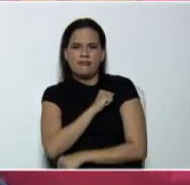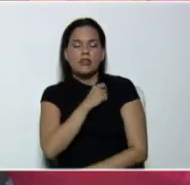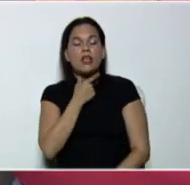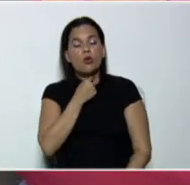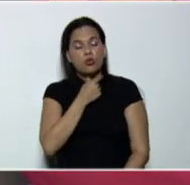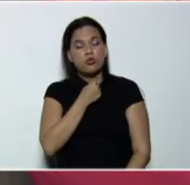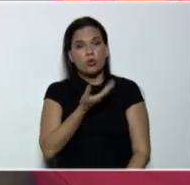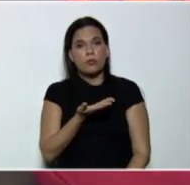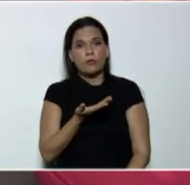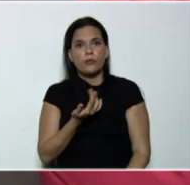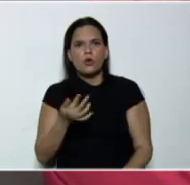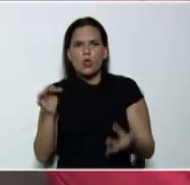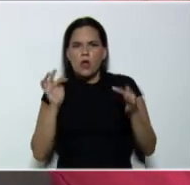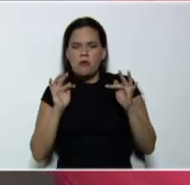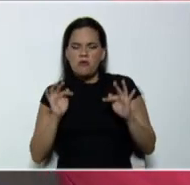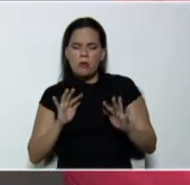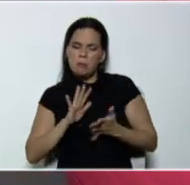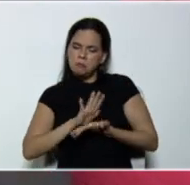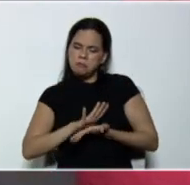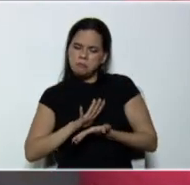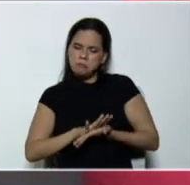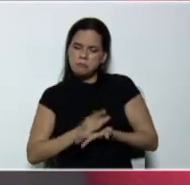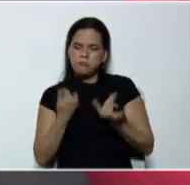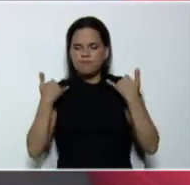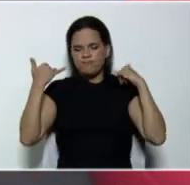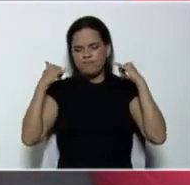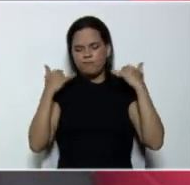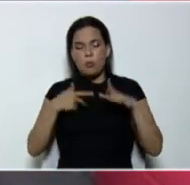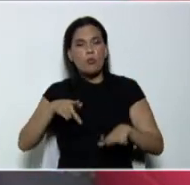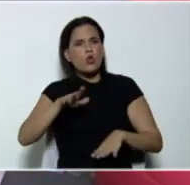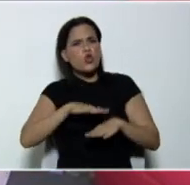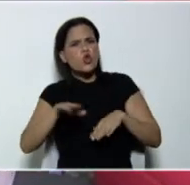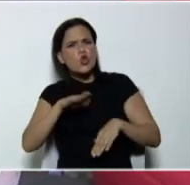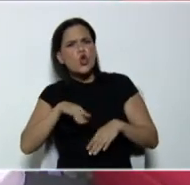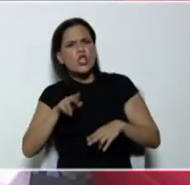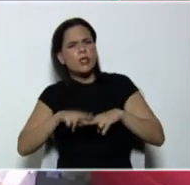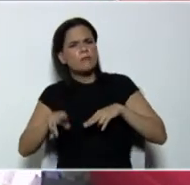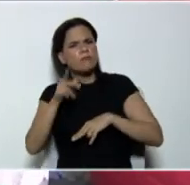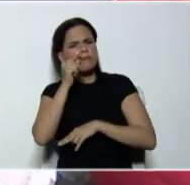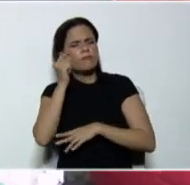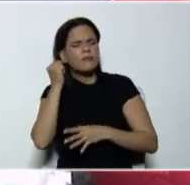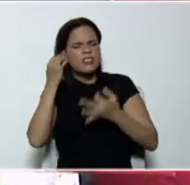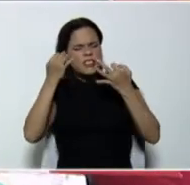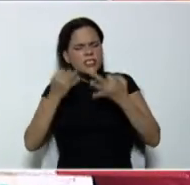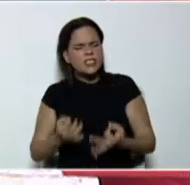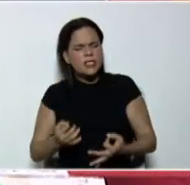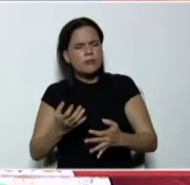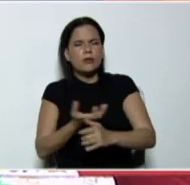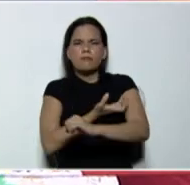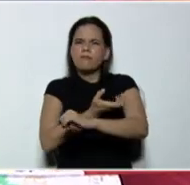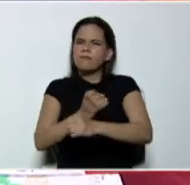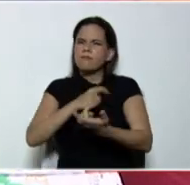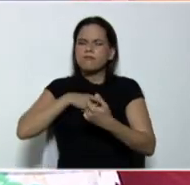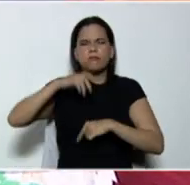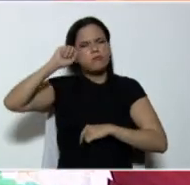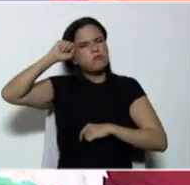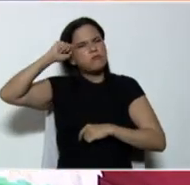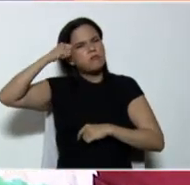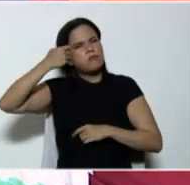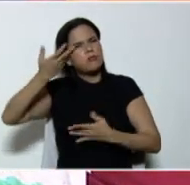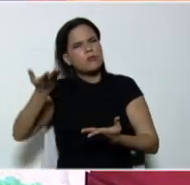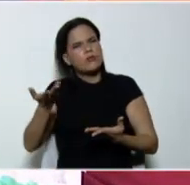De una manera armoniosa, divertida, donde la niña y el niño siempre va a estar cantando, recordando lo que son